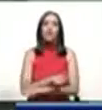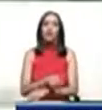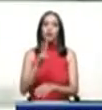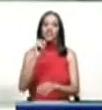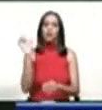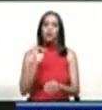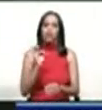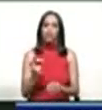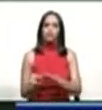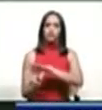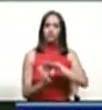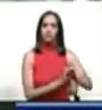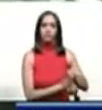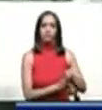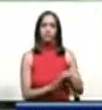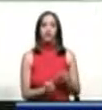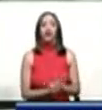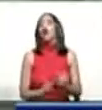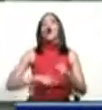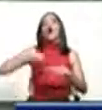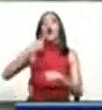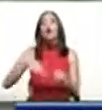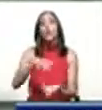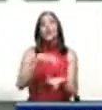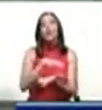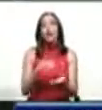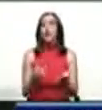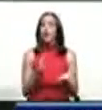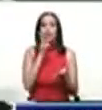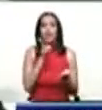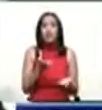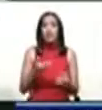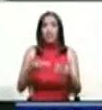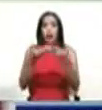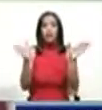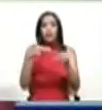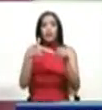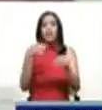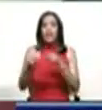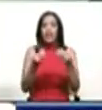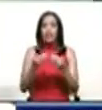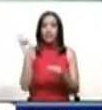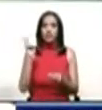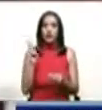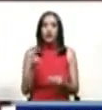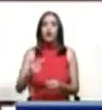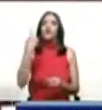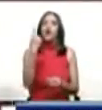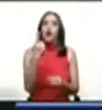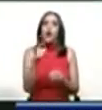parte, otro daño grave que la apertura petrolera le causó al país fue un